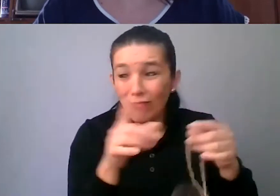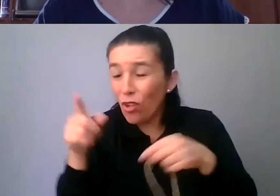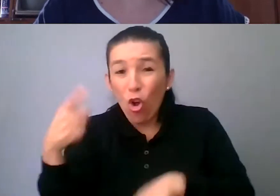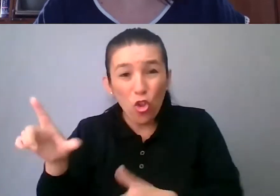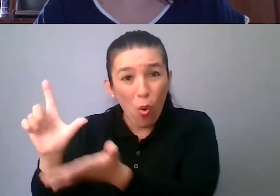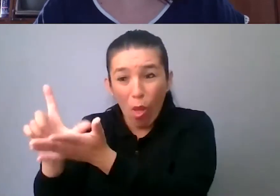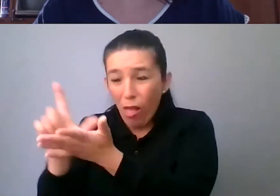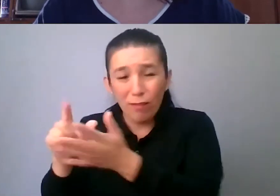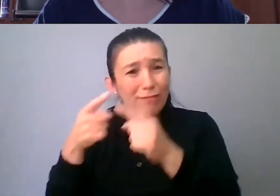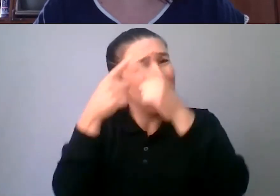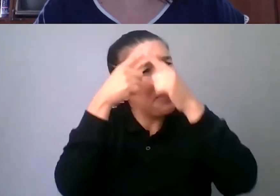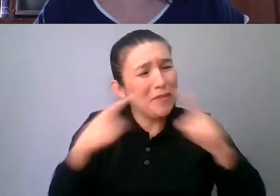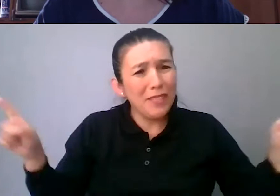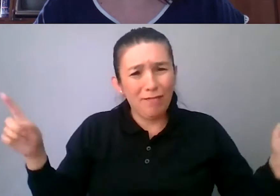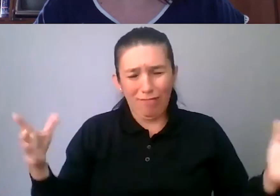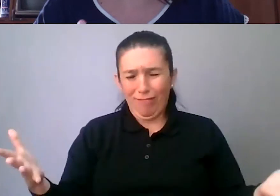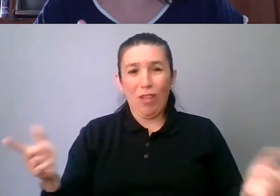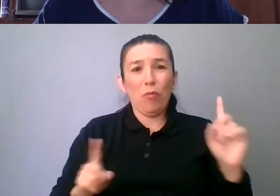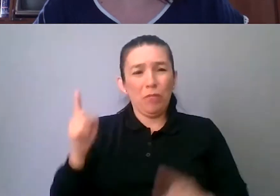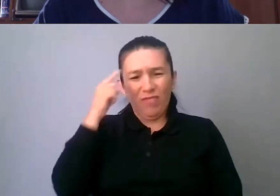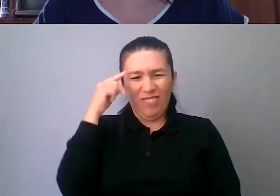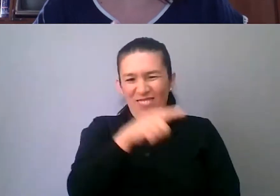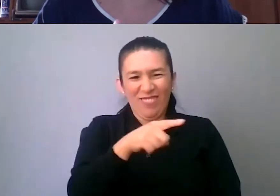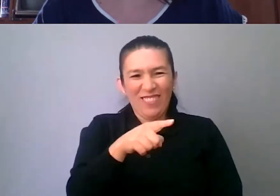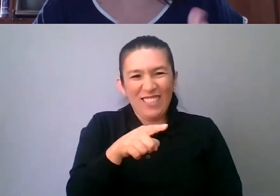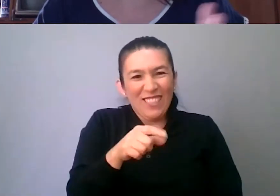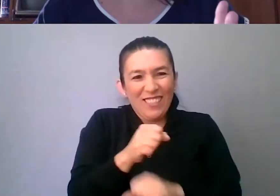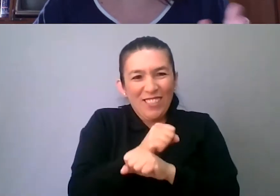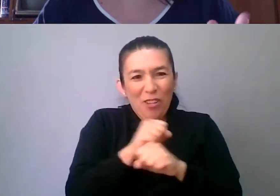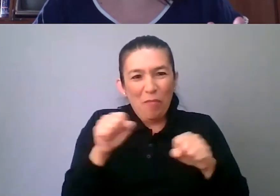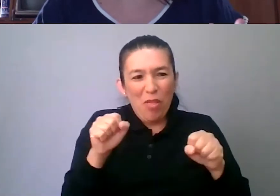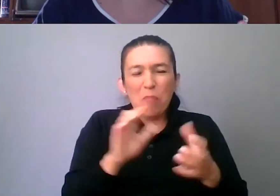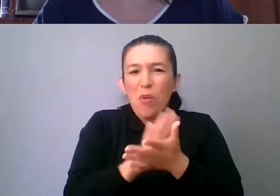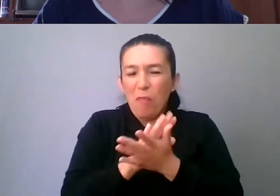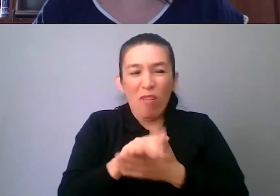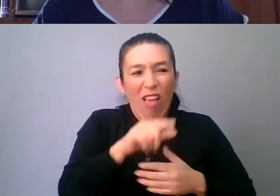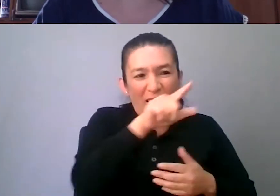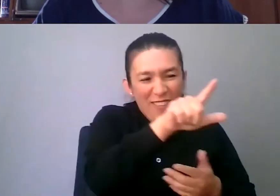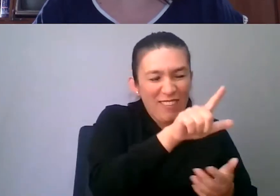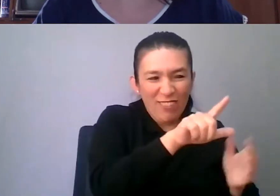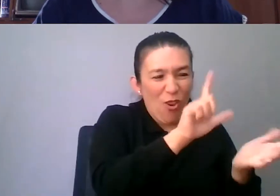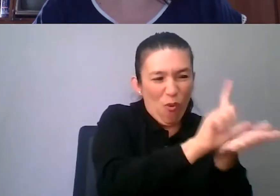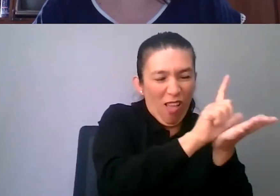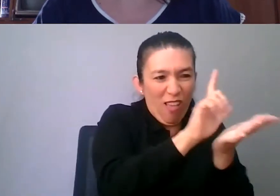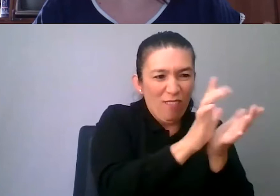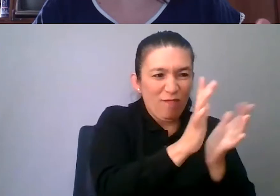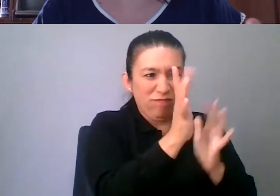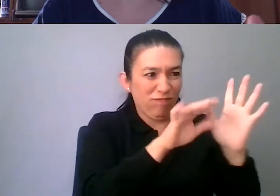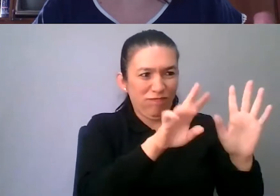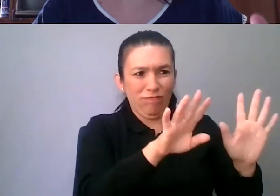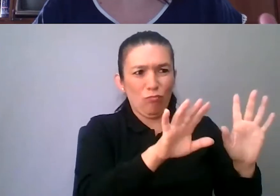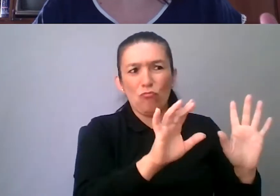uno dice, es imposible que el de aquí se le haya enseñado al de allá, al de más allá, y el otro pasó al otro continente, y qué sé